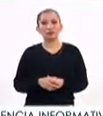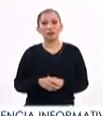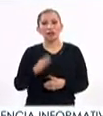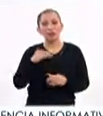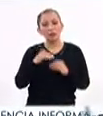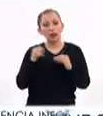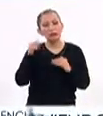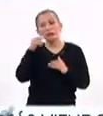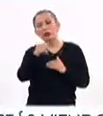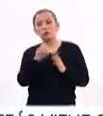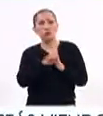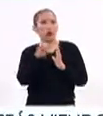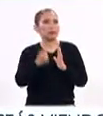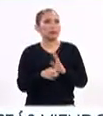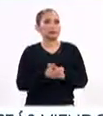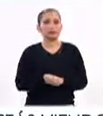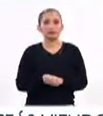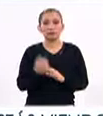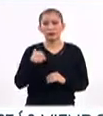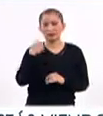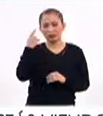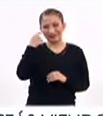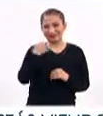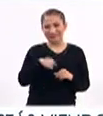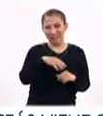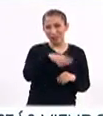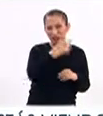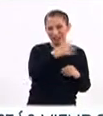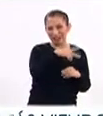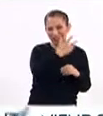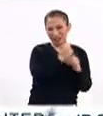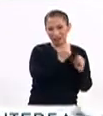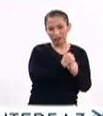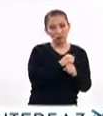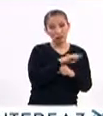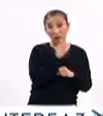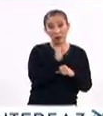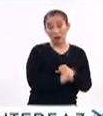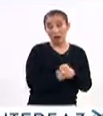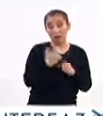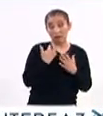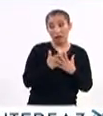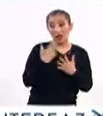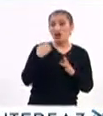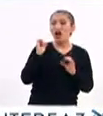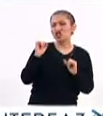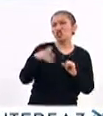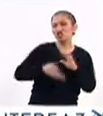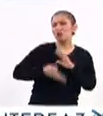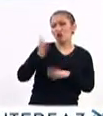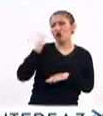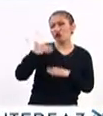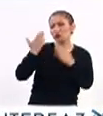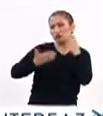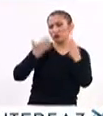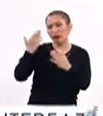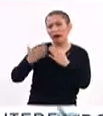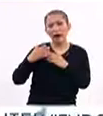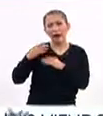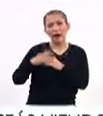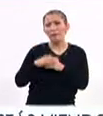ir hacia más allá. Yo, por ejemplo, yo qué sé, cuando tenía 14, 13 años, nunca esperaba como de, sí, me voy a ir a estudiar